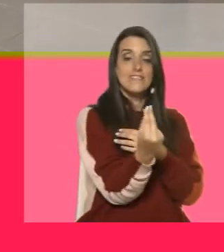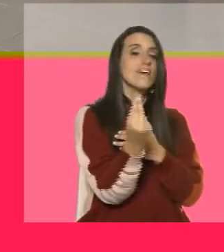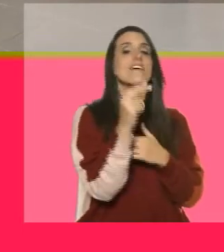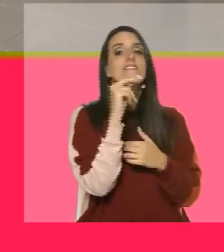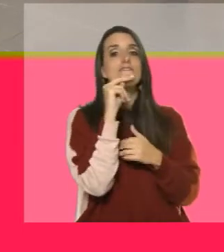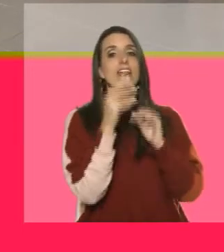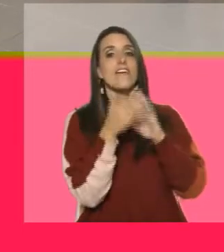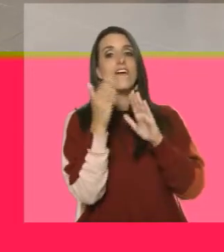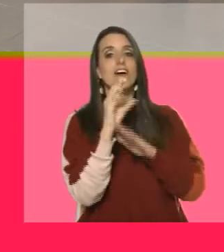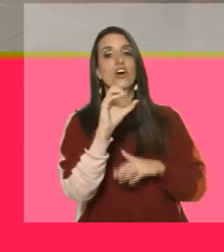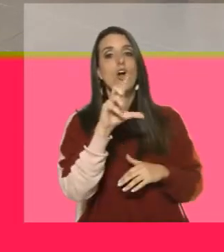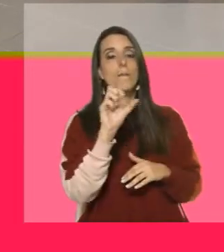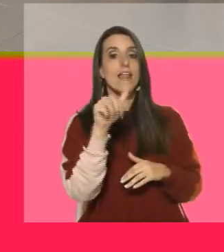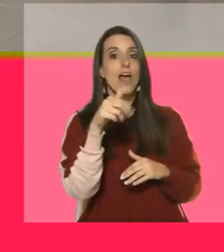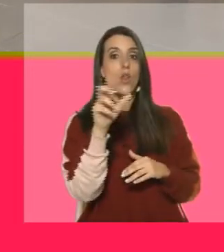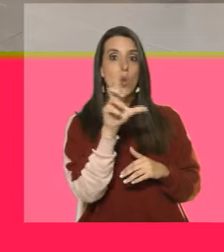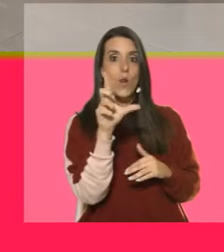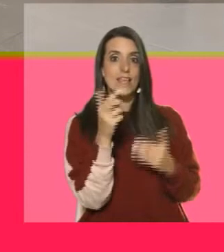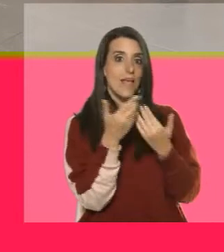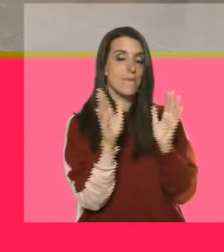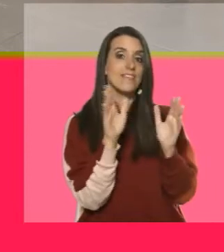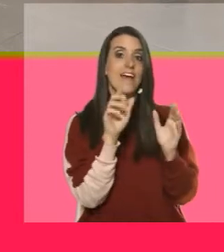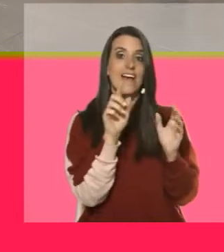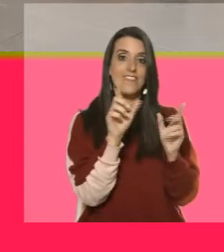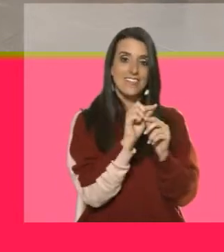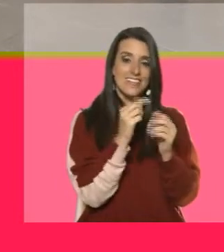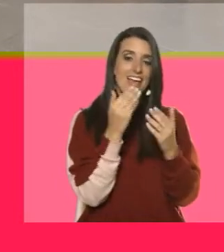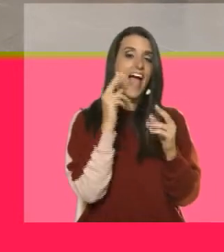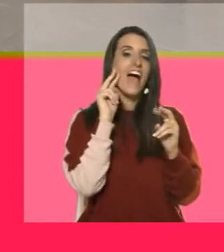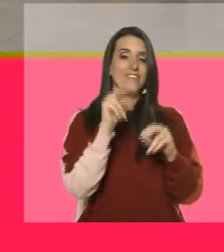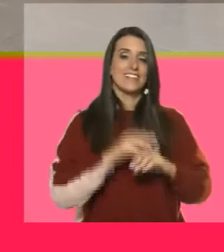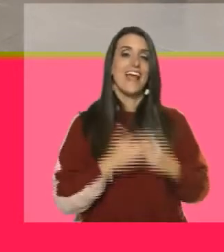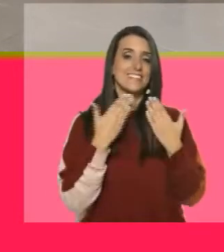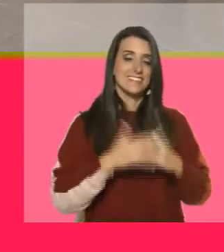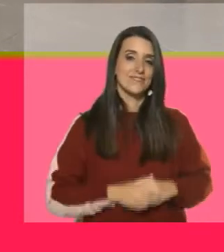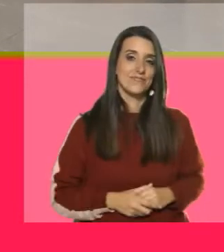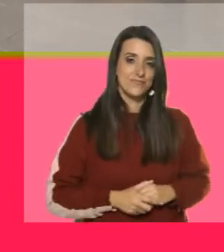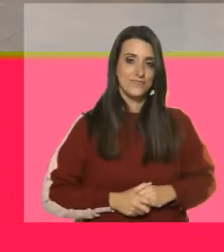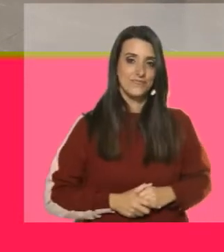en La Colmena. Y este lunes, esa primera parte de Basta de Cháchara, lo despedimos con ellos. Gracias.